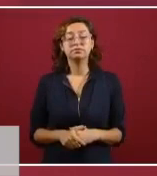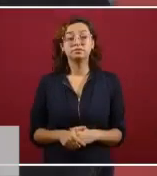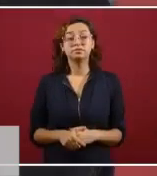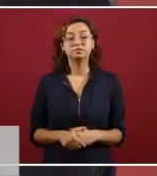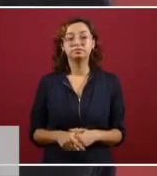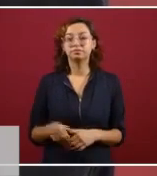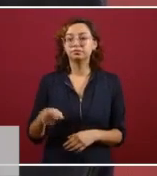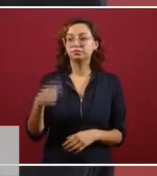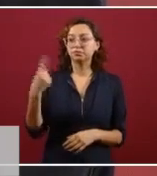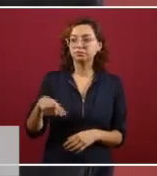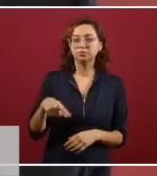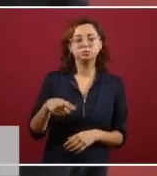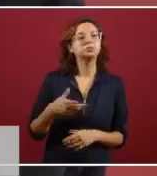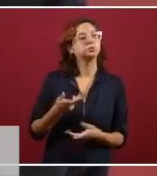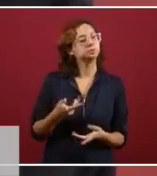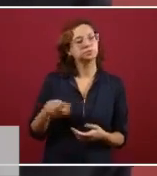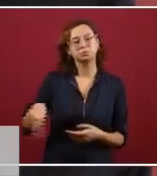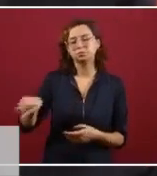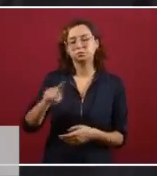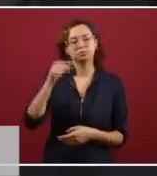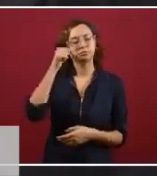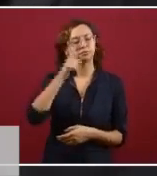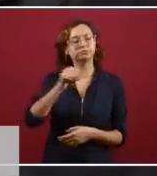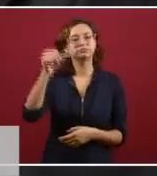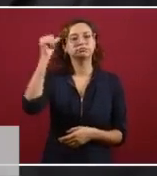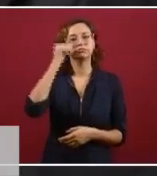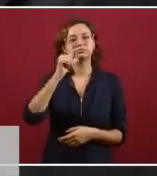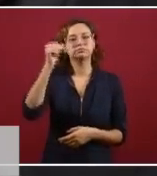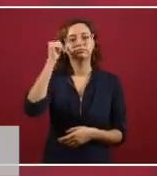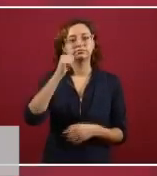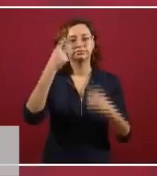miembros del ejército denunciados por otra reportera.